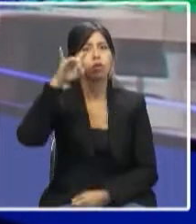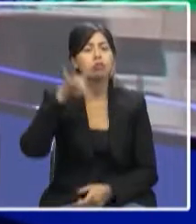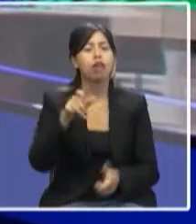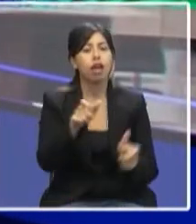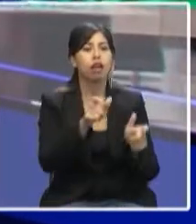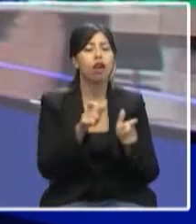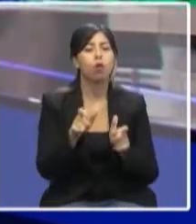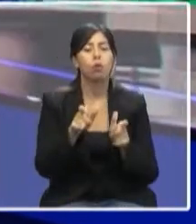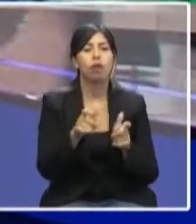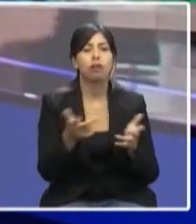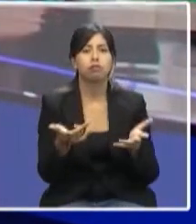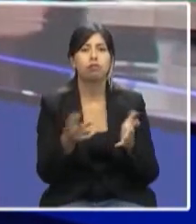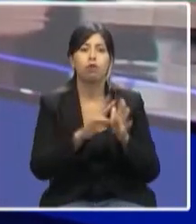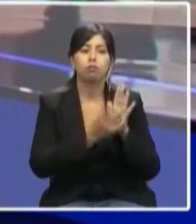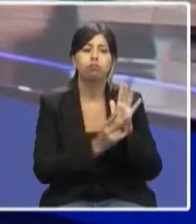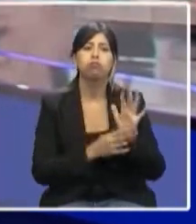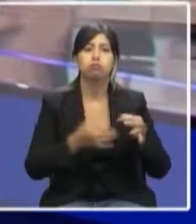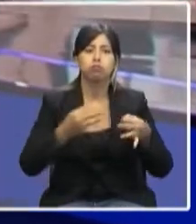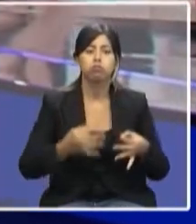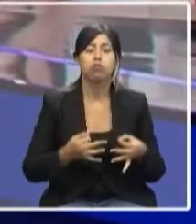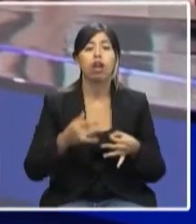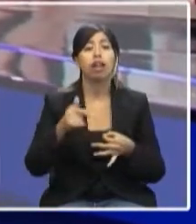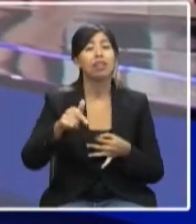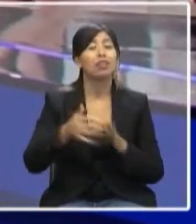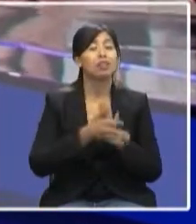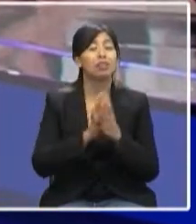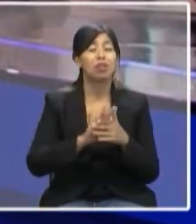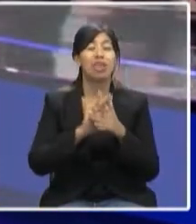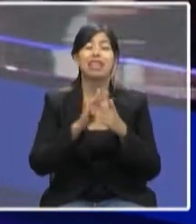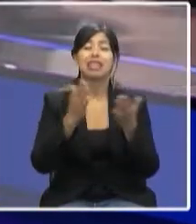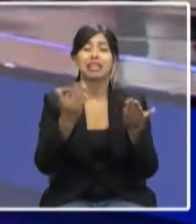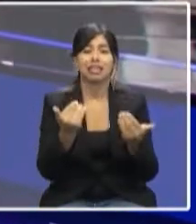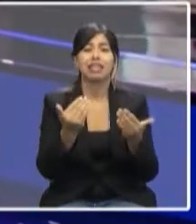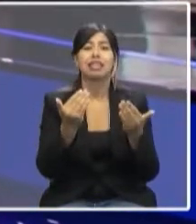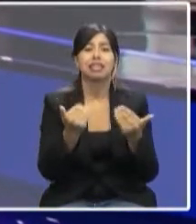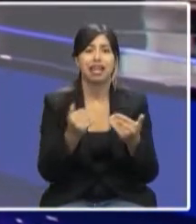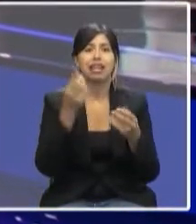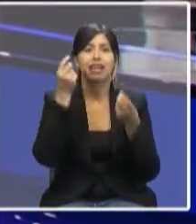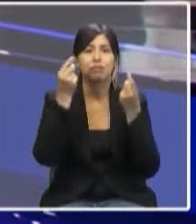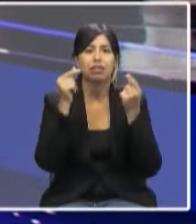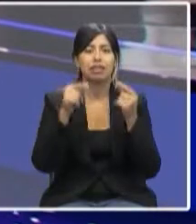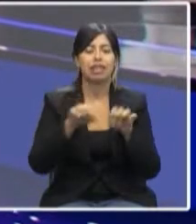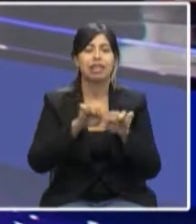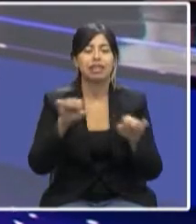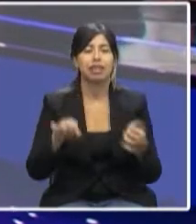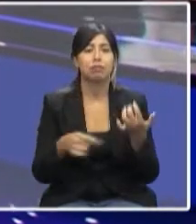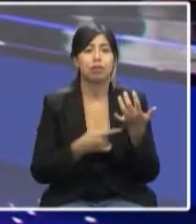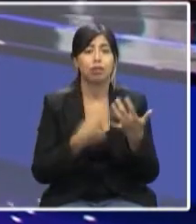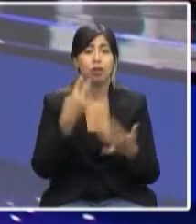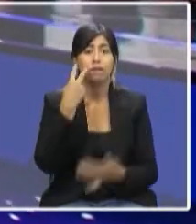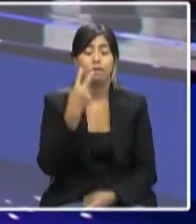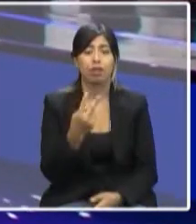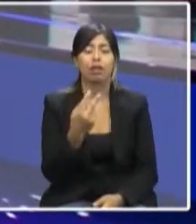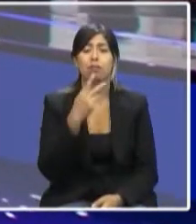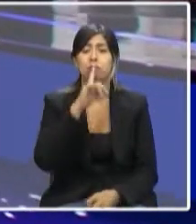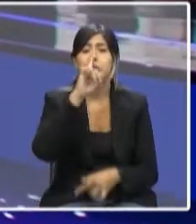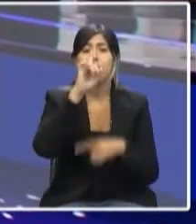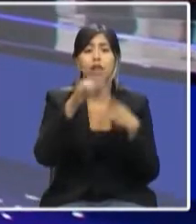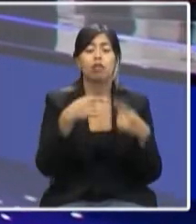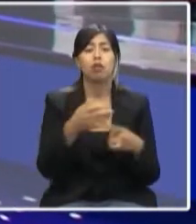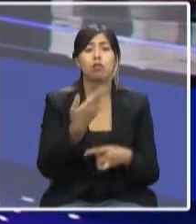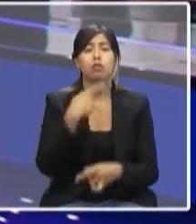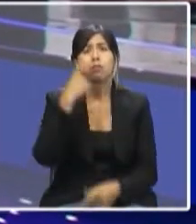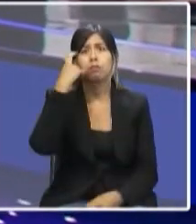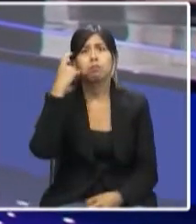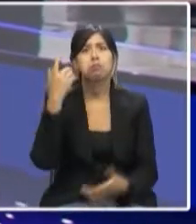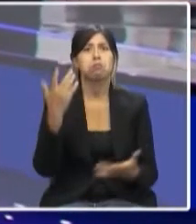regulación. Entonces, todas esas capas fueron necesarias para crear este sistema tecnológico que vemos hoy y que tradicionalmente pensaríamos,